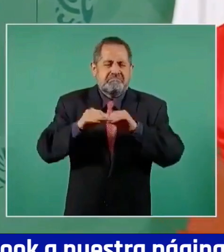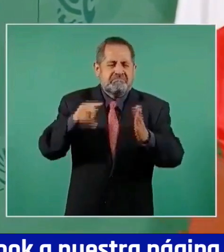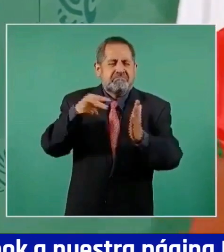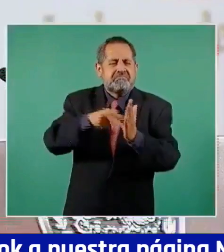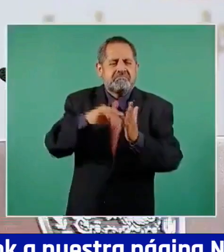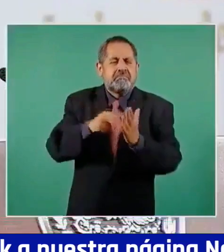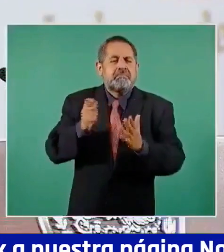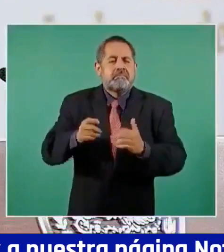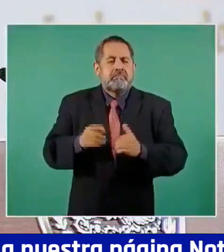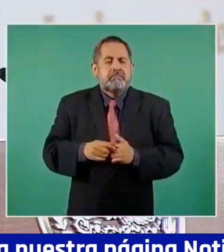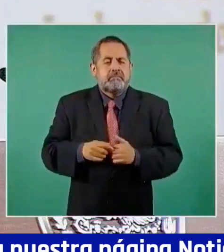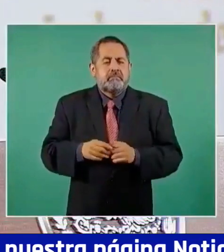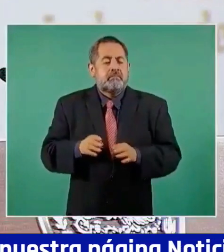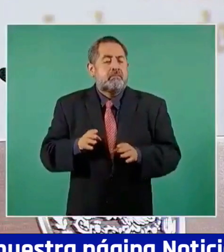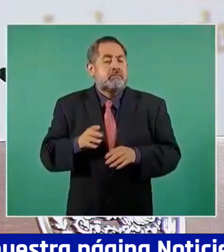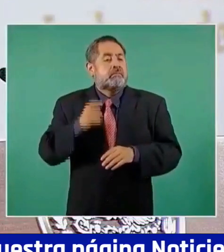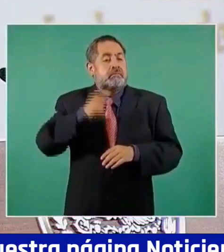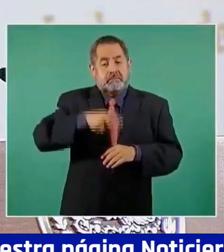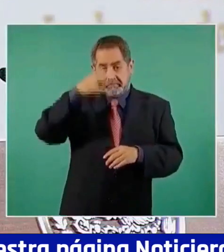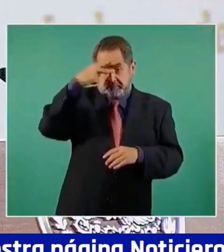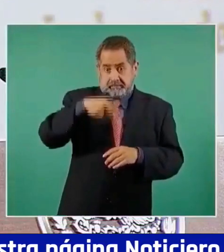acerca de cómo creció